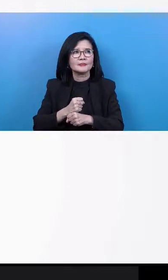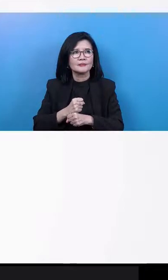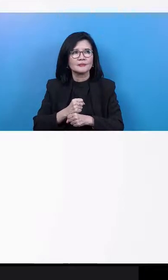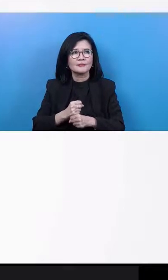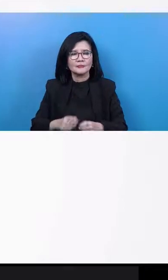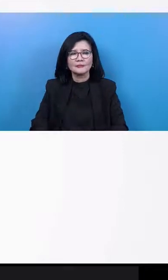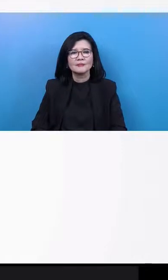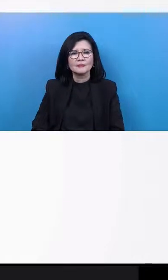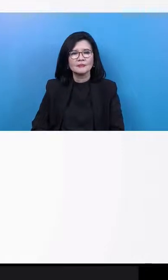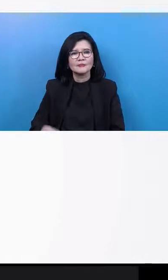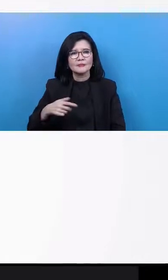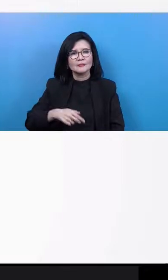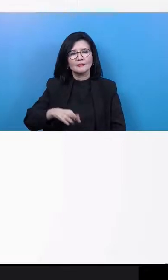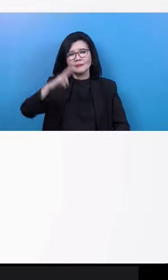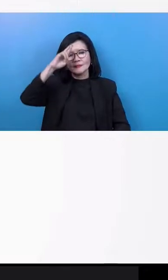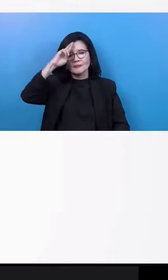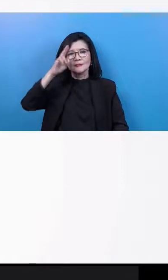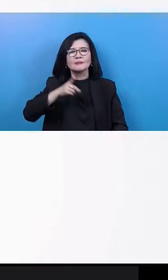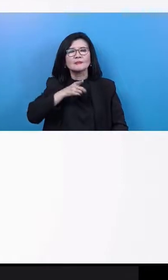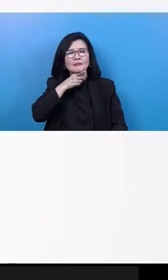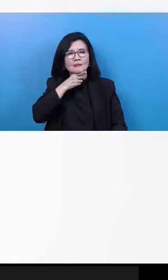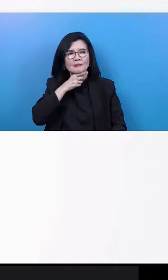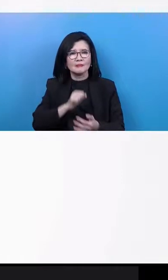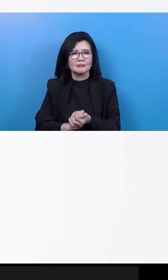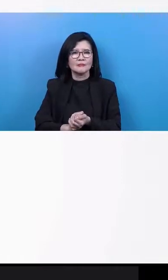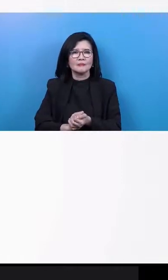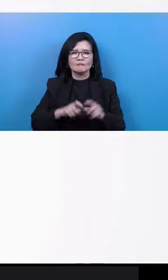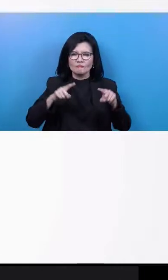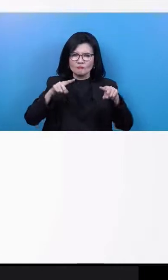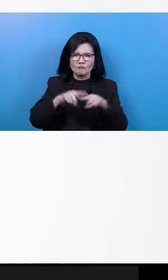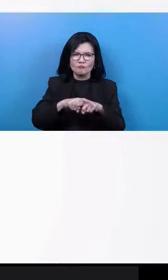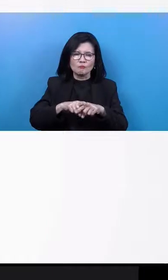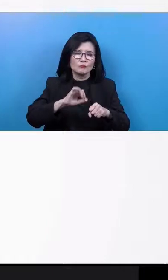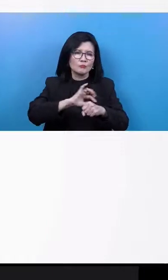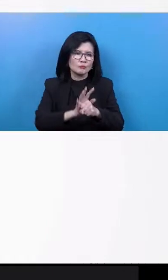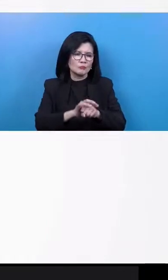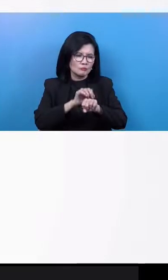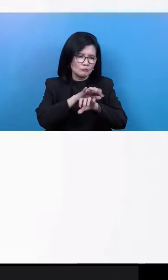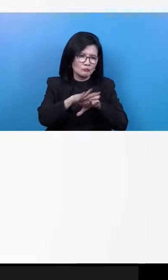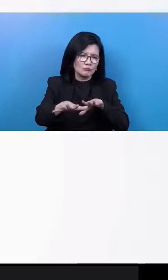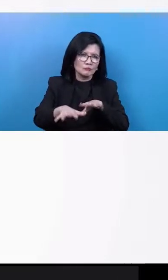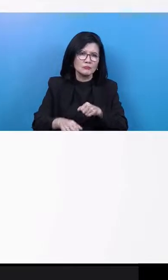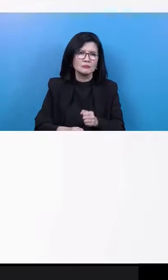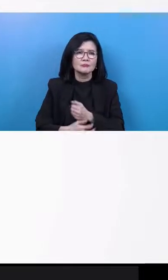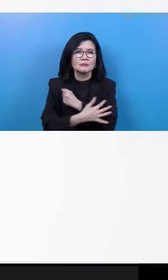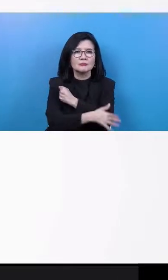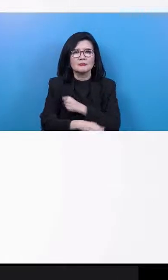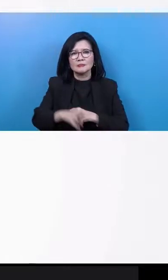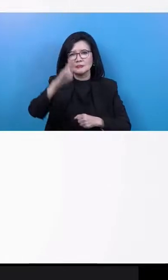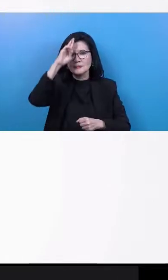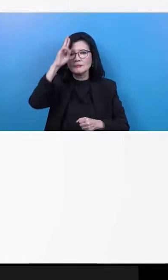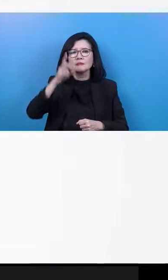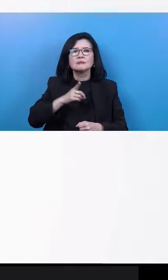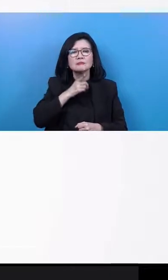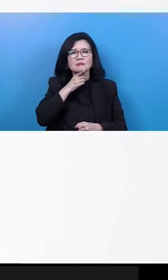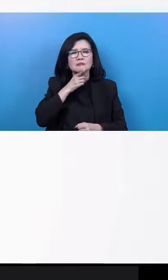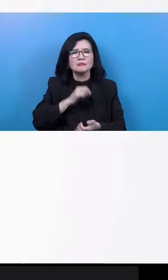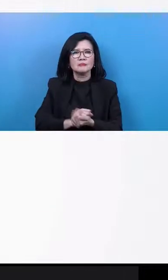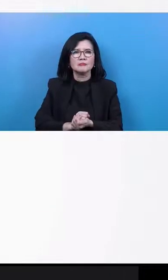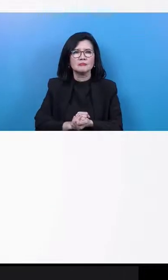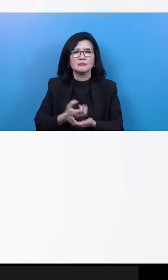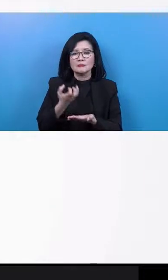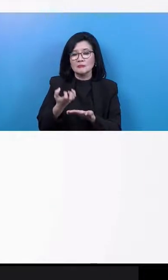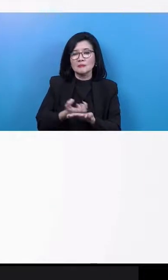más ha crecido en América Latina desde el año de 1960. Y no solamente hemos crecido, sino que ha